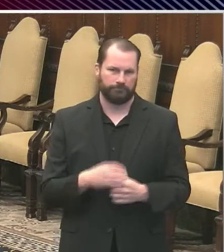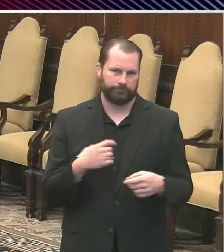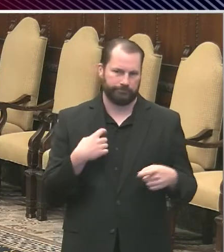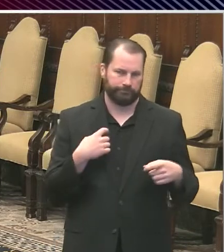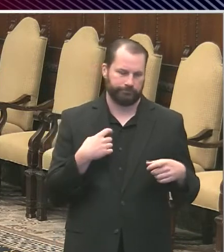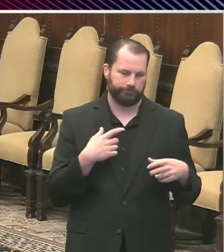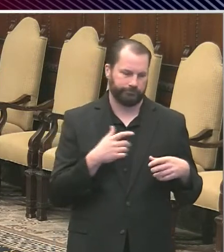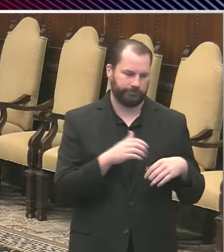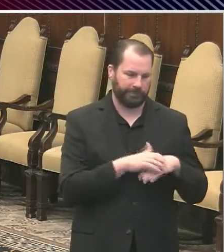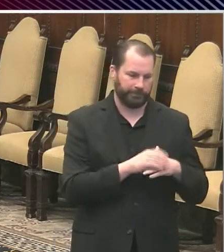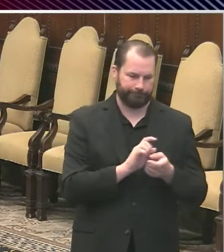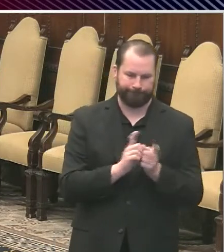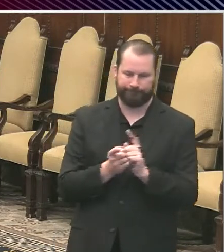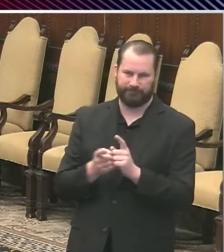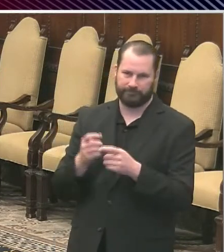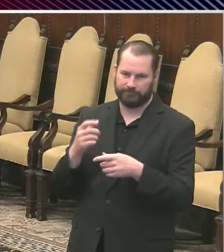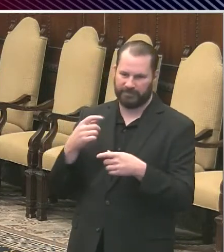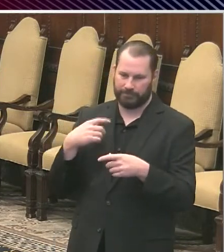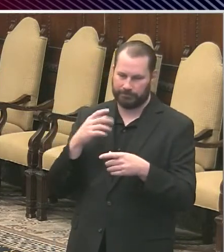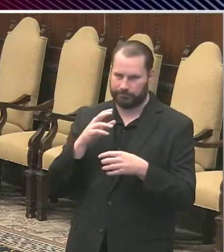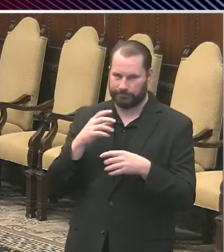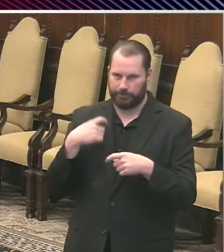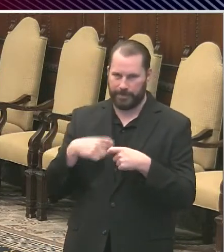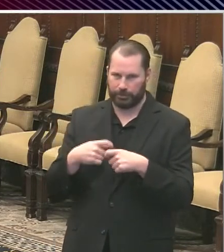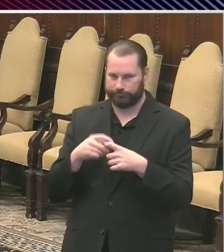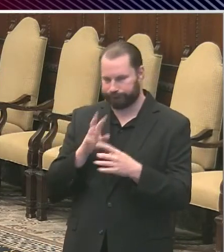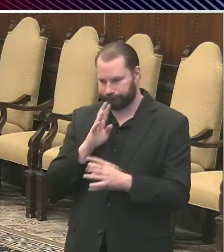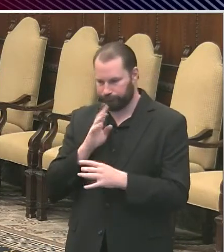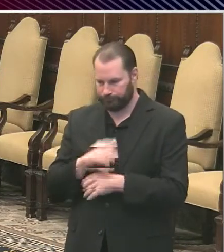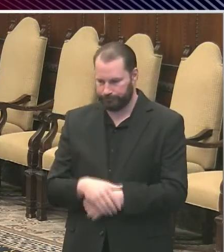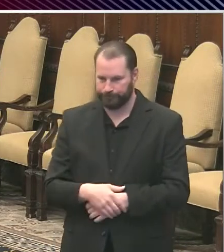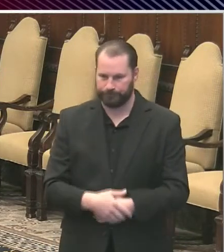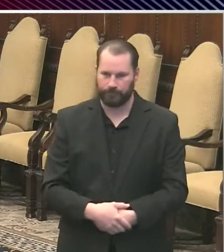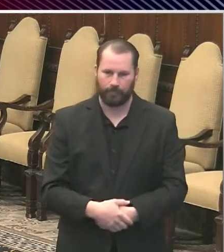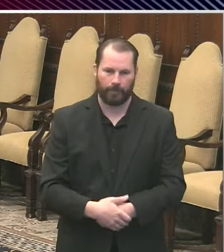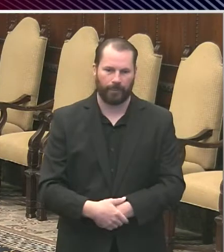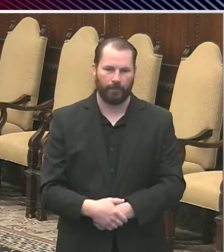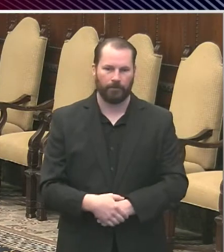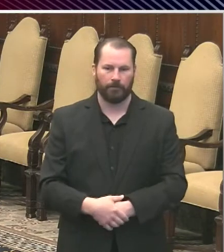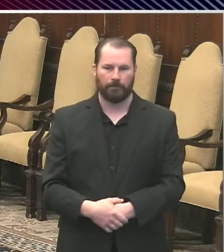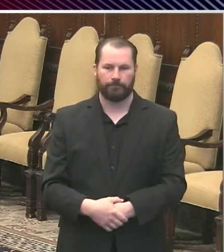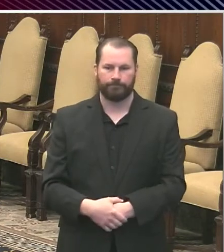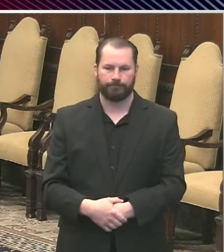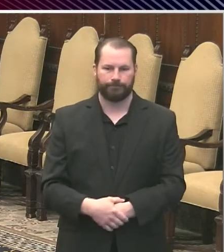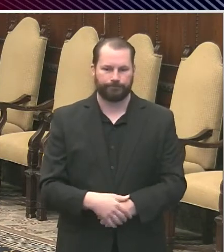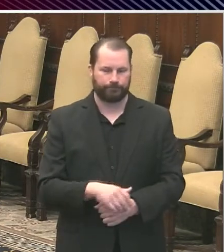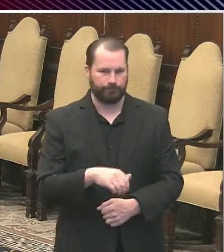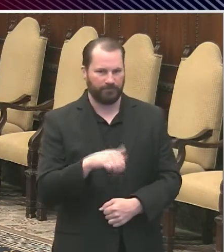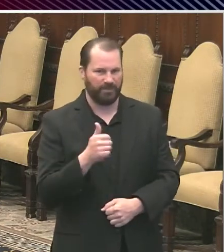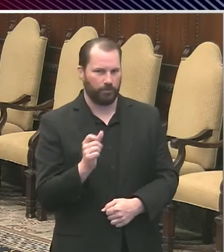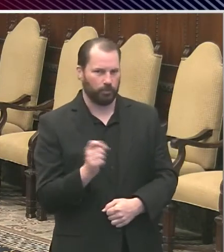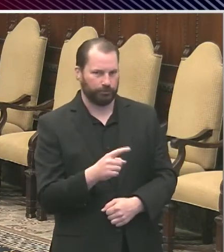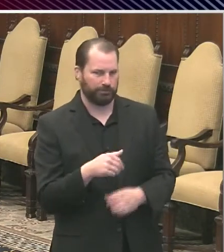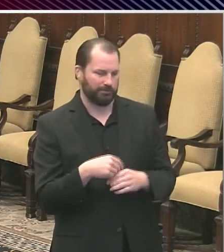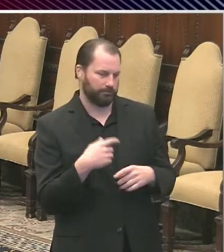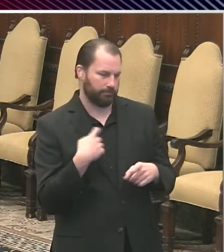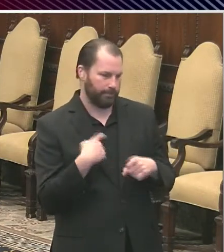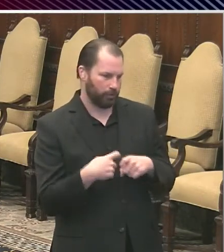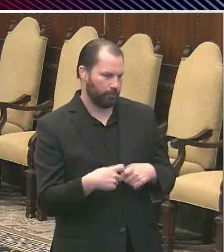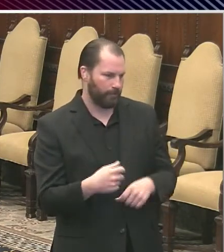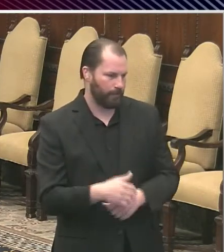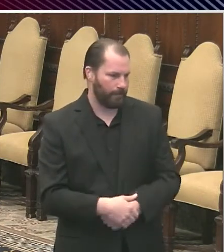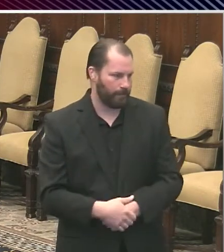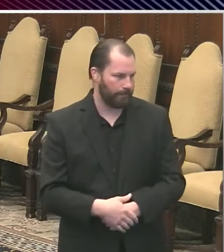por documentación. En términos del centro de pruebas que se va a abrir en Kensington, ¿hay